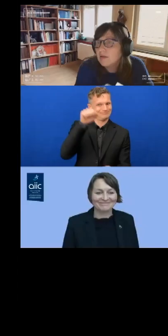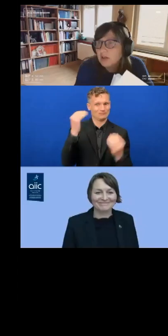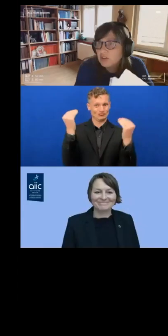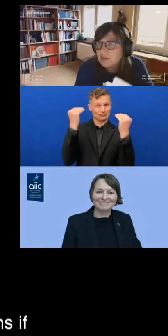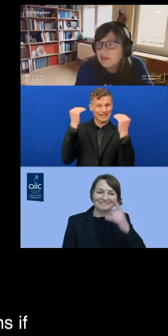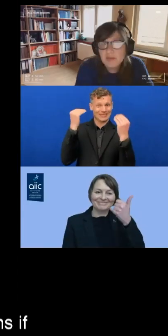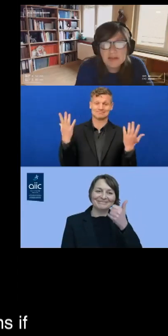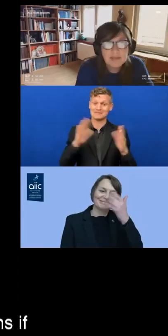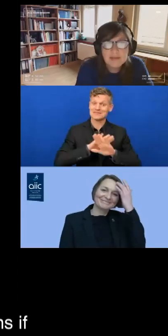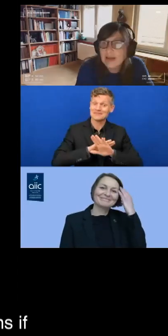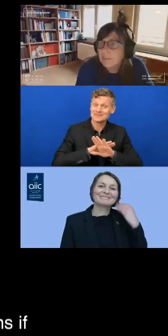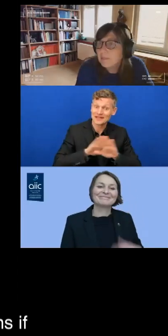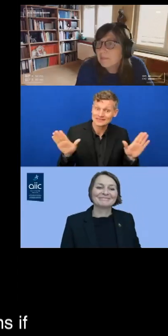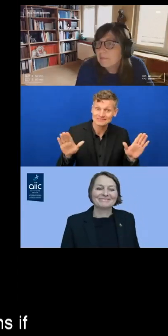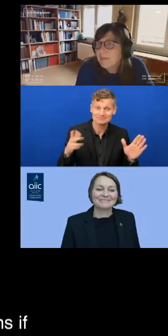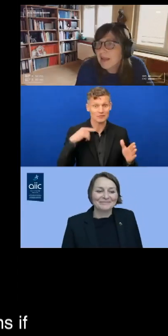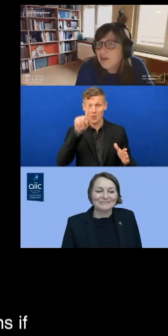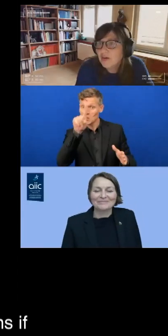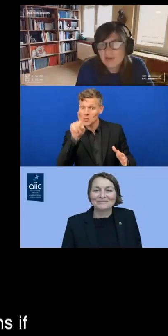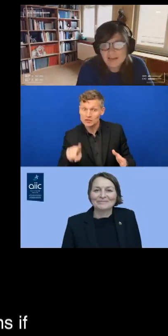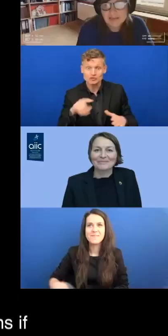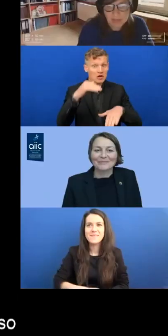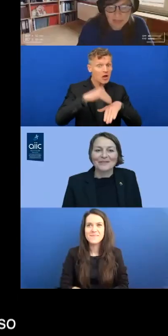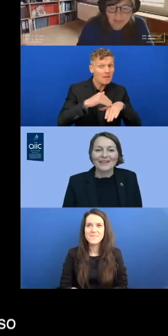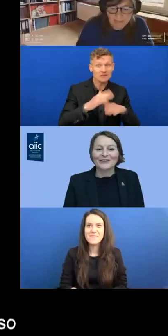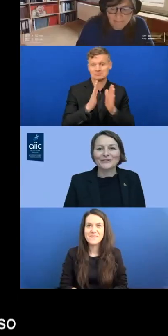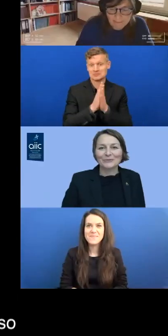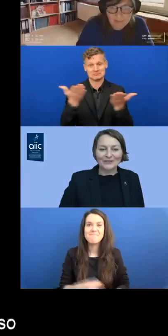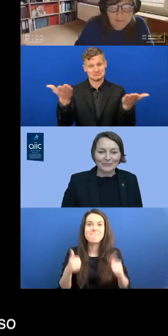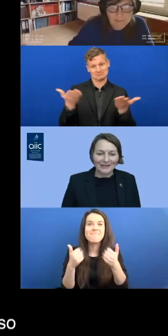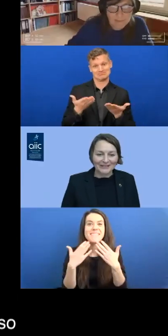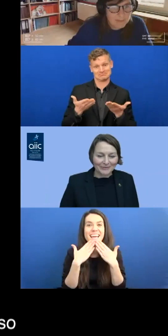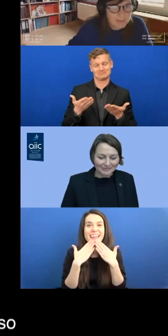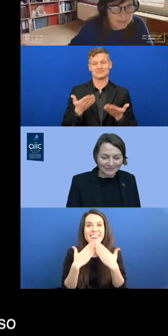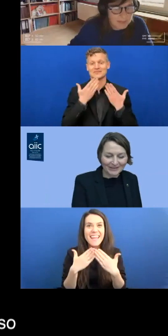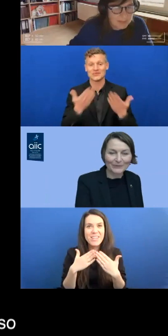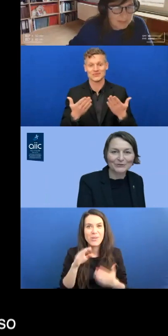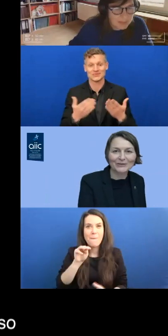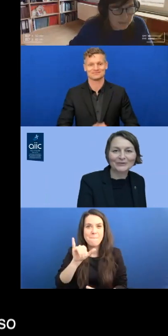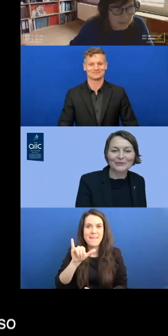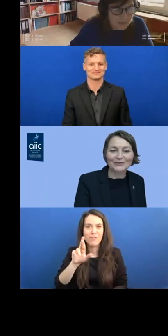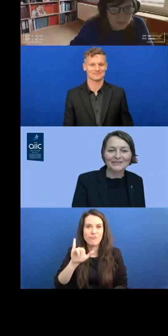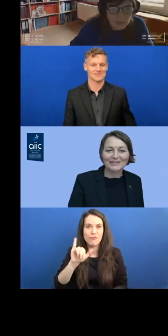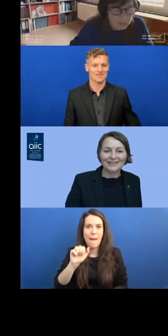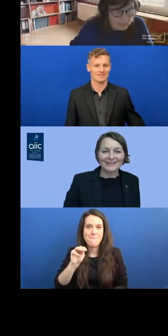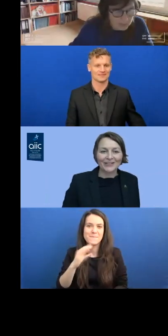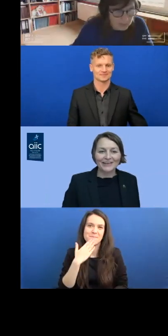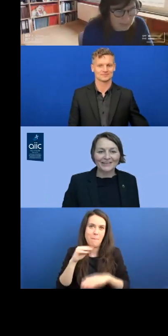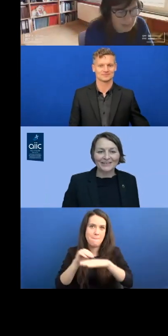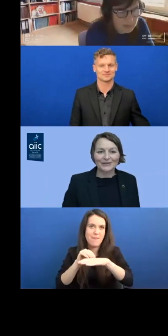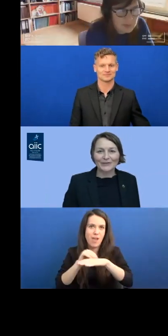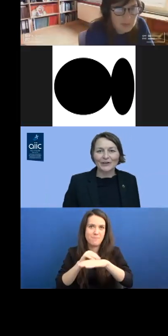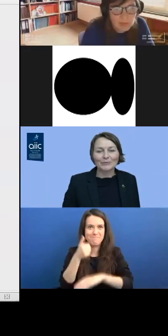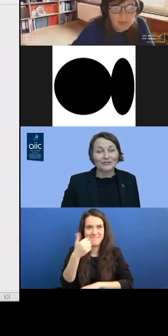concluyo y les pido que se sientan en libertad de comentar o de hacer sus preguntas cuando lo necesiten. Muchas gracias,